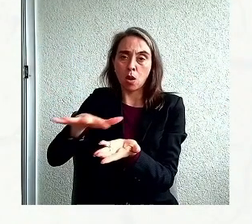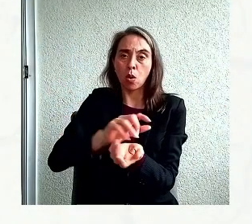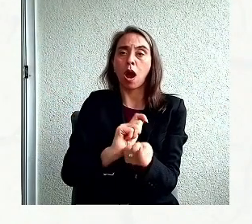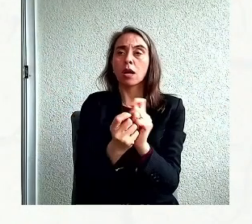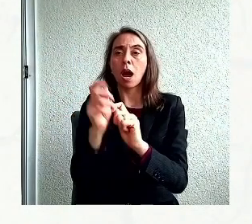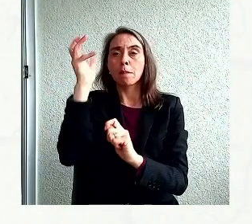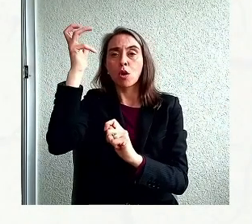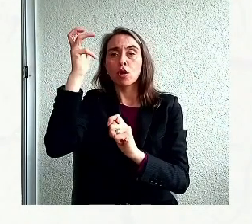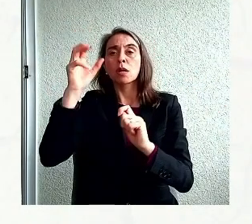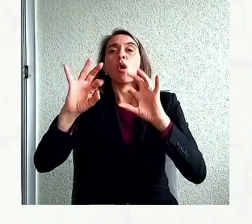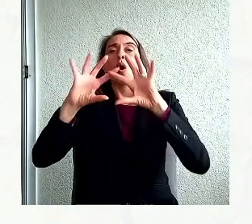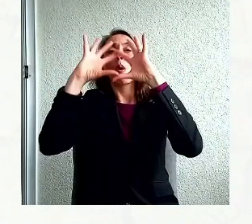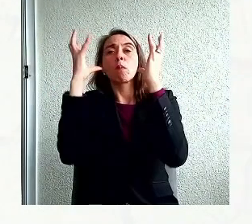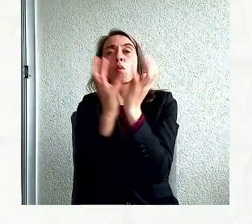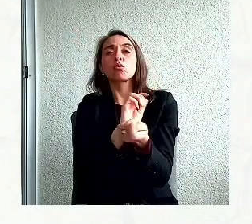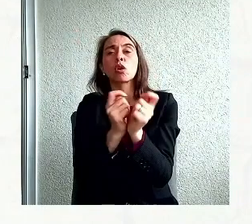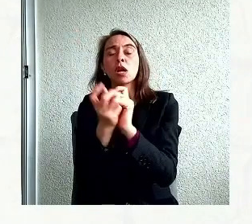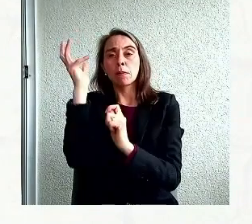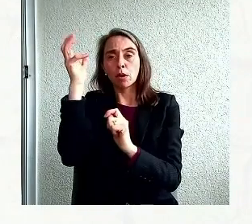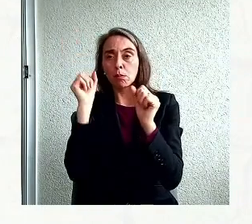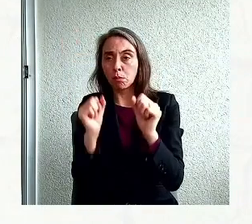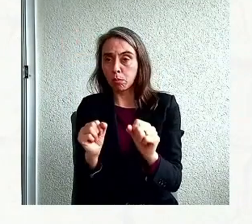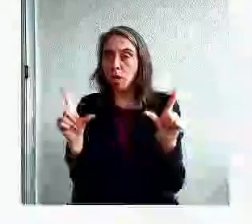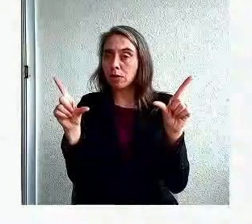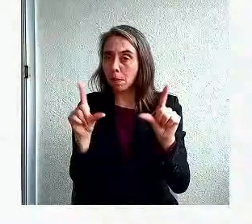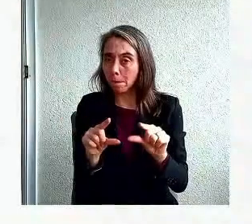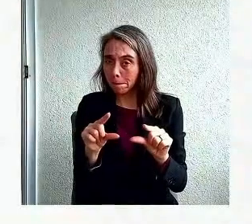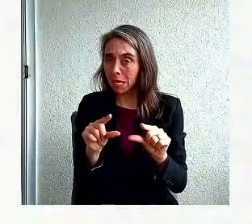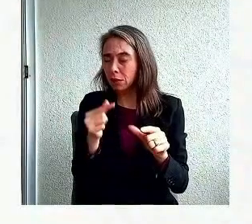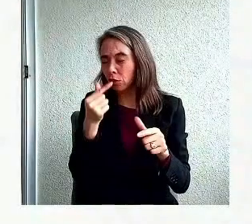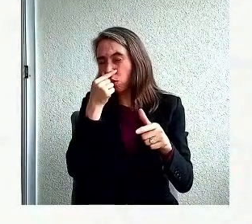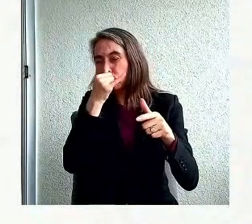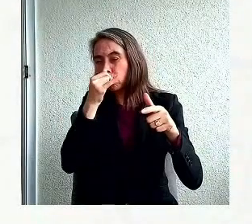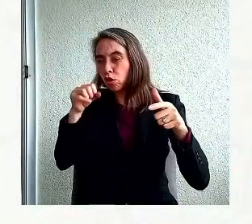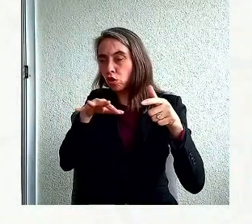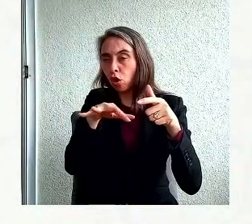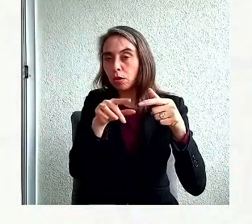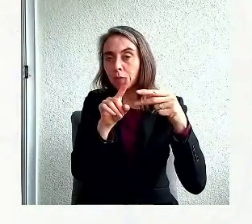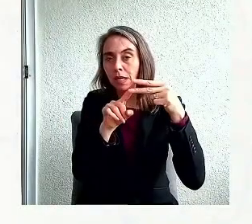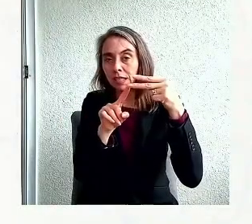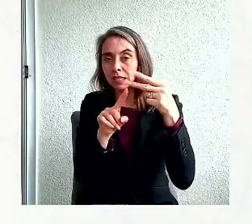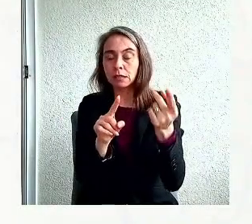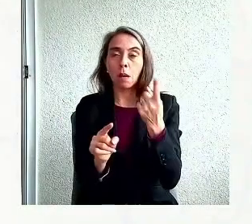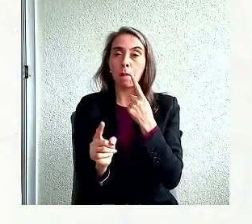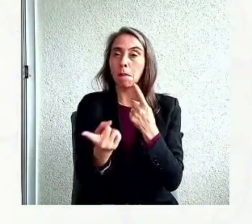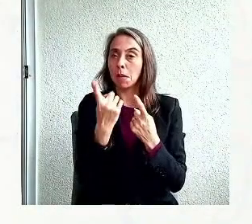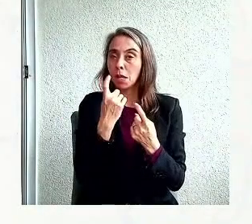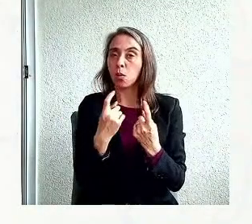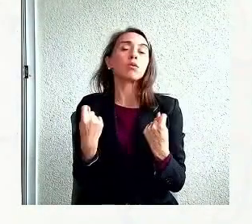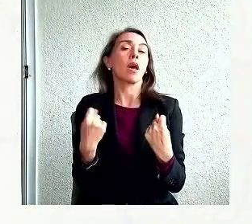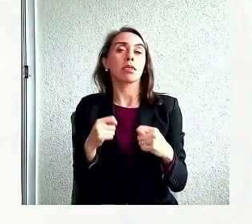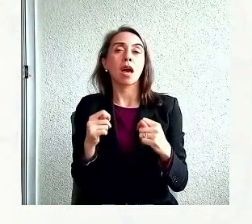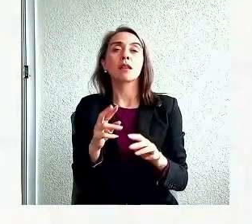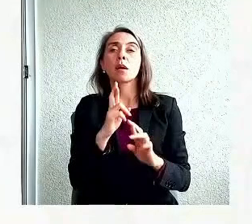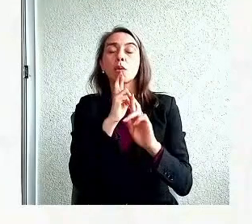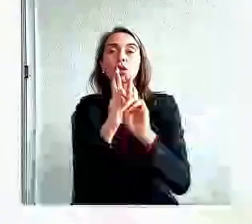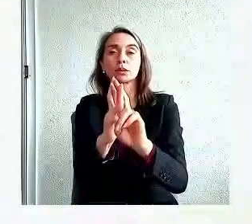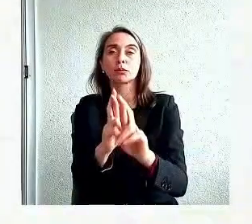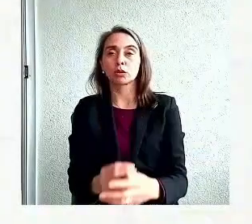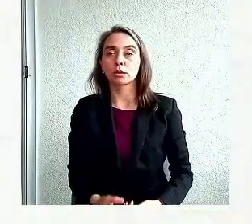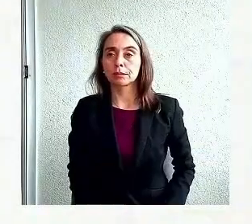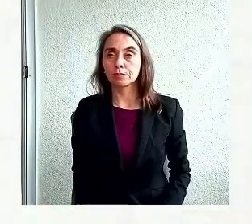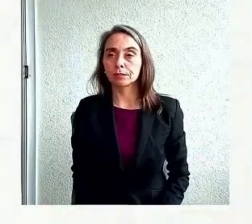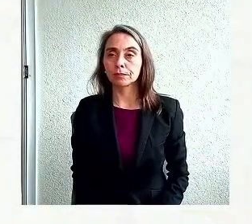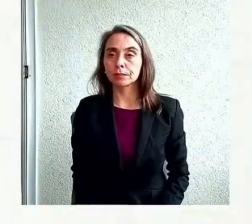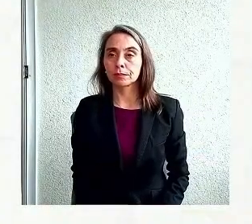hemos tratado de responder. Como decíamos, uno de los impactos más importantes de la contaminación atmosférica sobre la criósfera es el